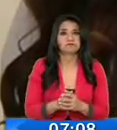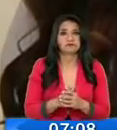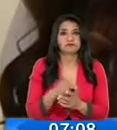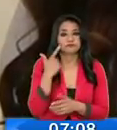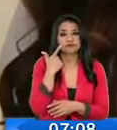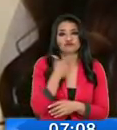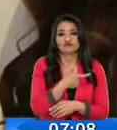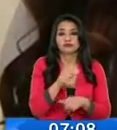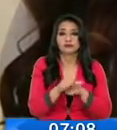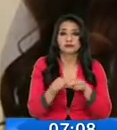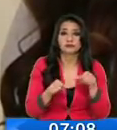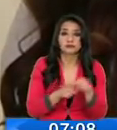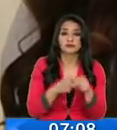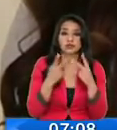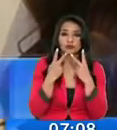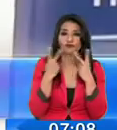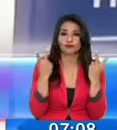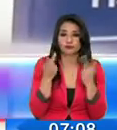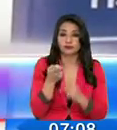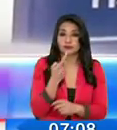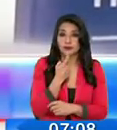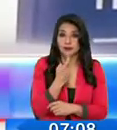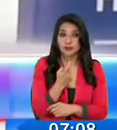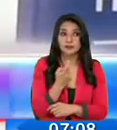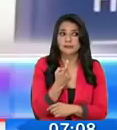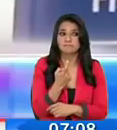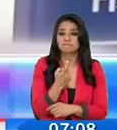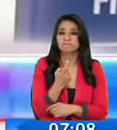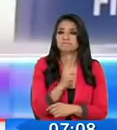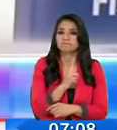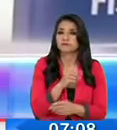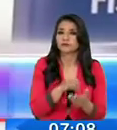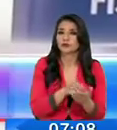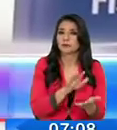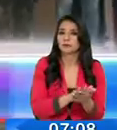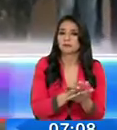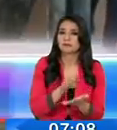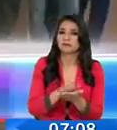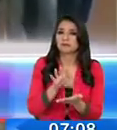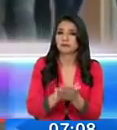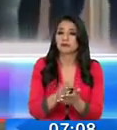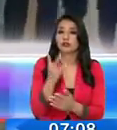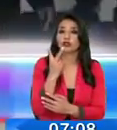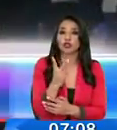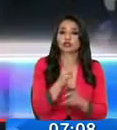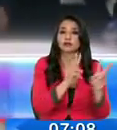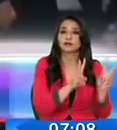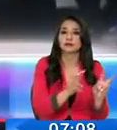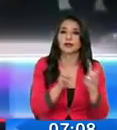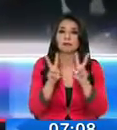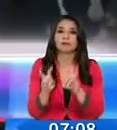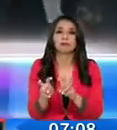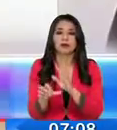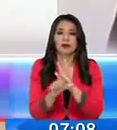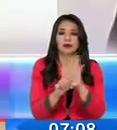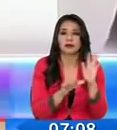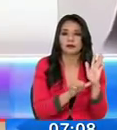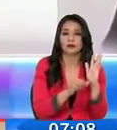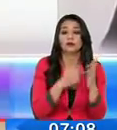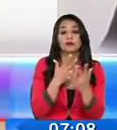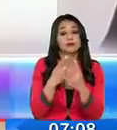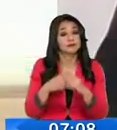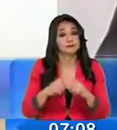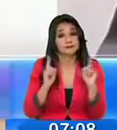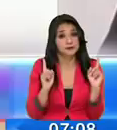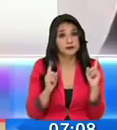Pública, Gustavo Benítez, sostiene que esto no debería aplicarse porque son dos tipos penales diferentes. Y no